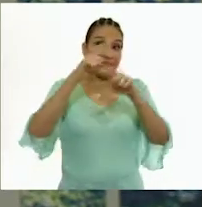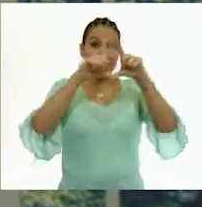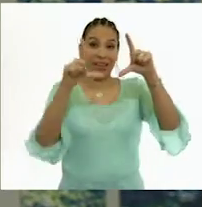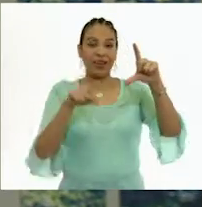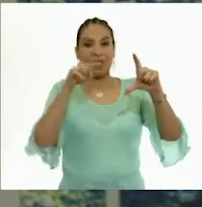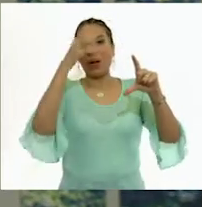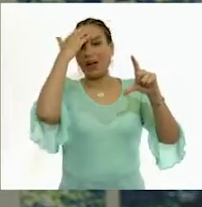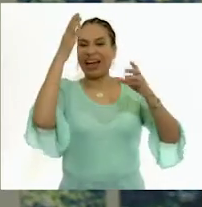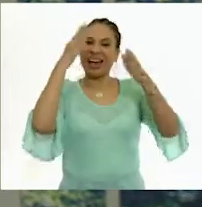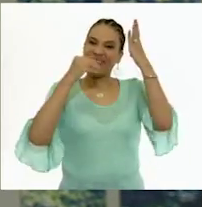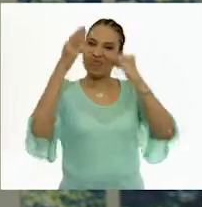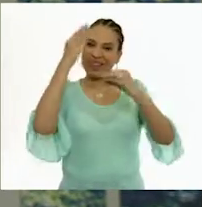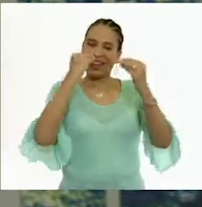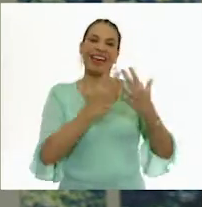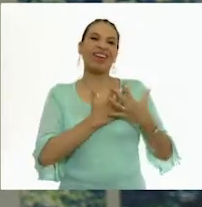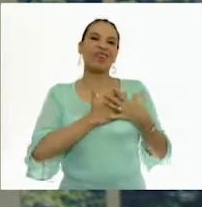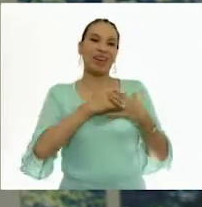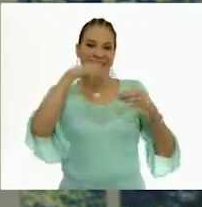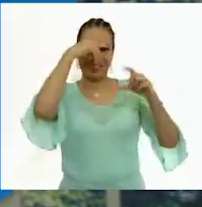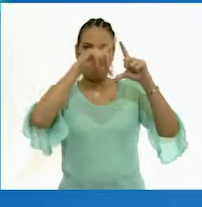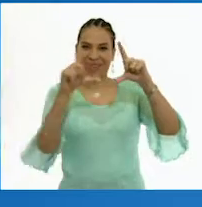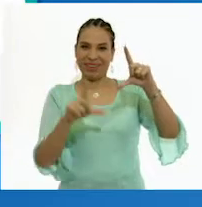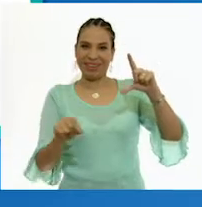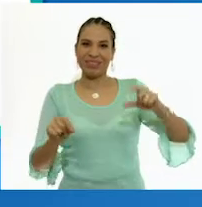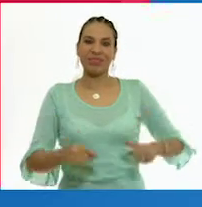en Aprendiendo a Amar a México.